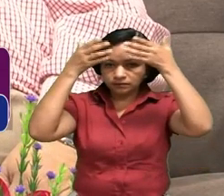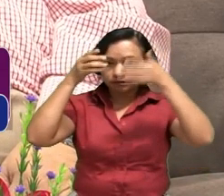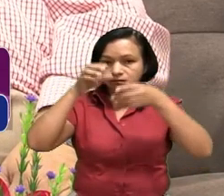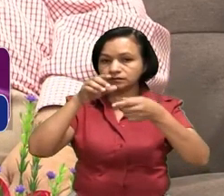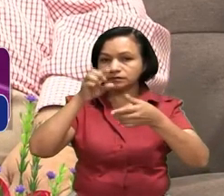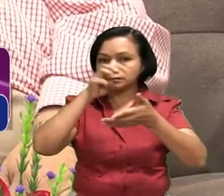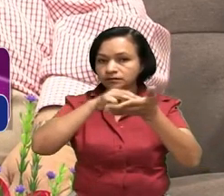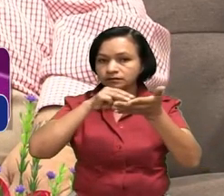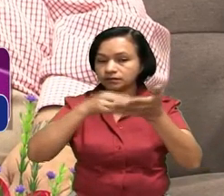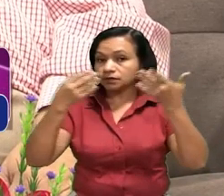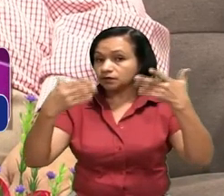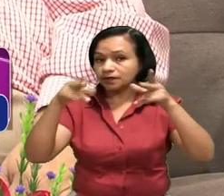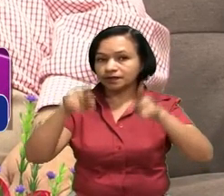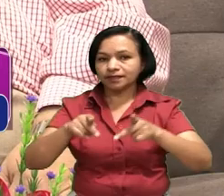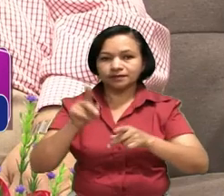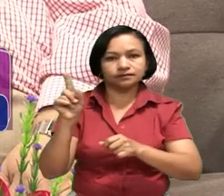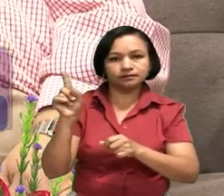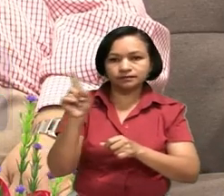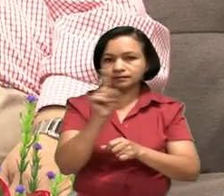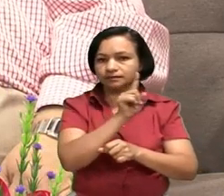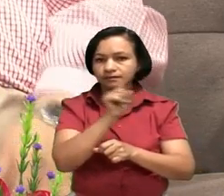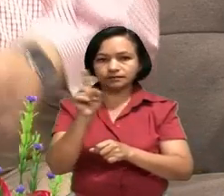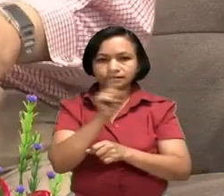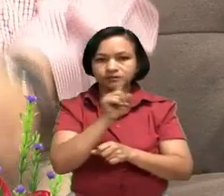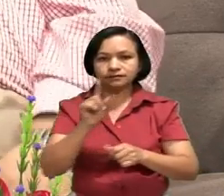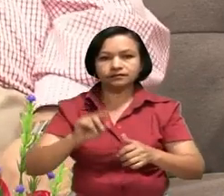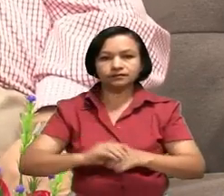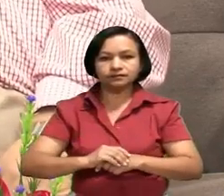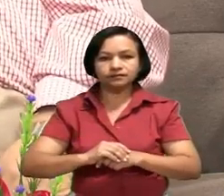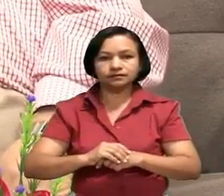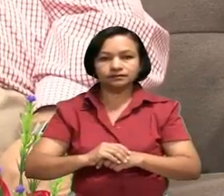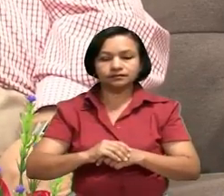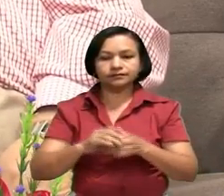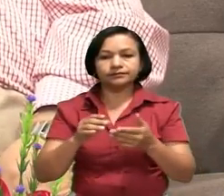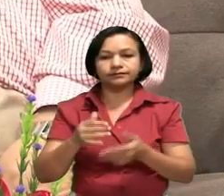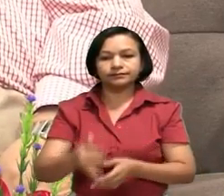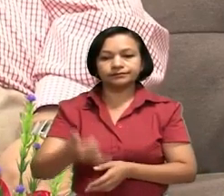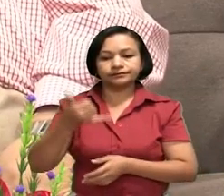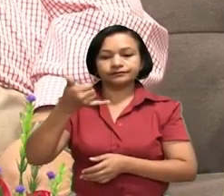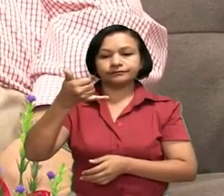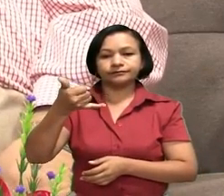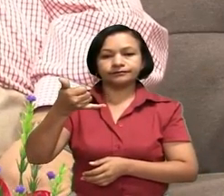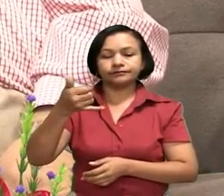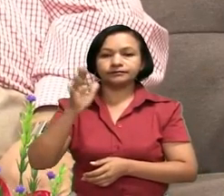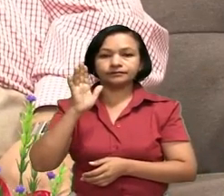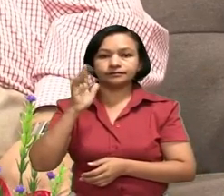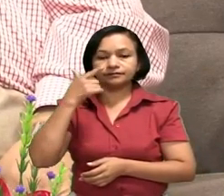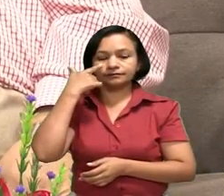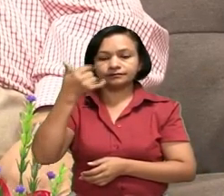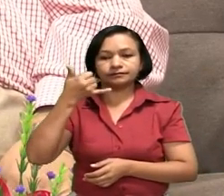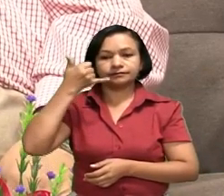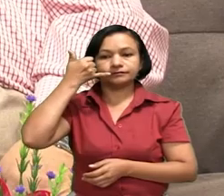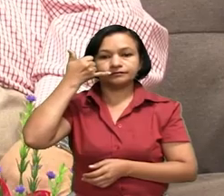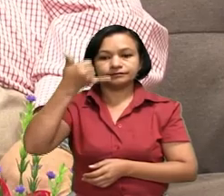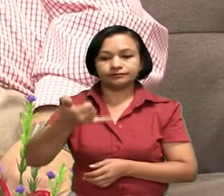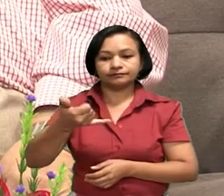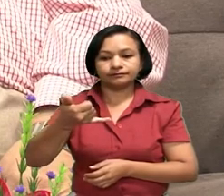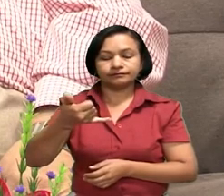matemático el problema es que estos aparatitos que ahora conocemos como celulares